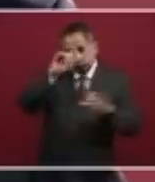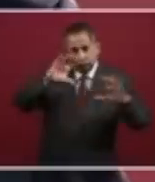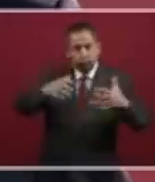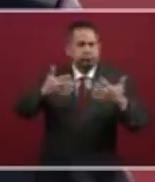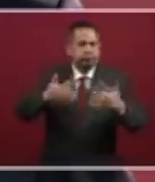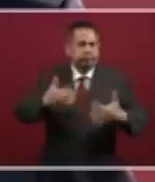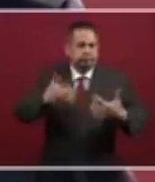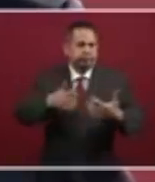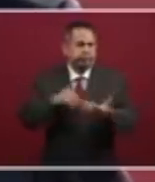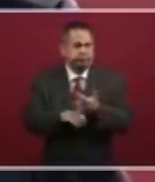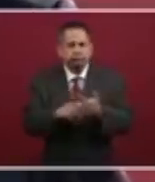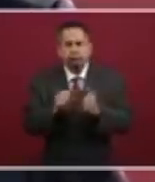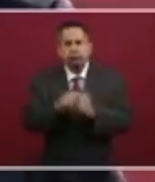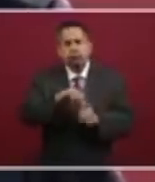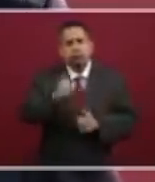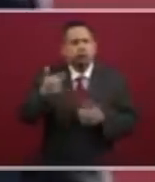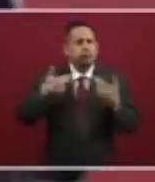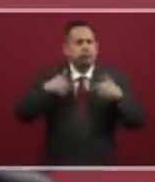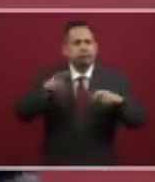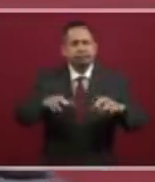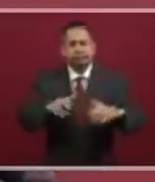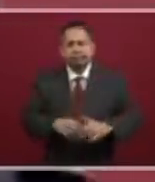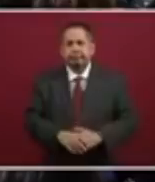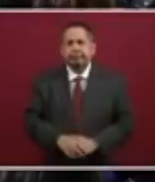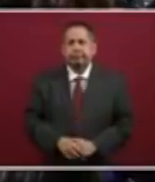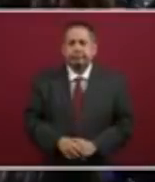Empresarial y con otros representantes.